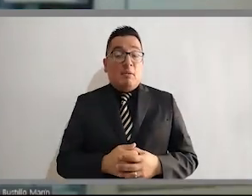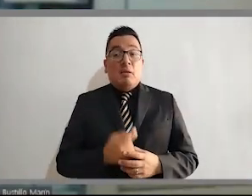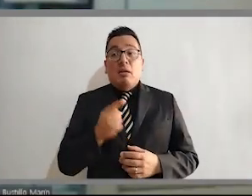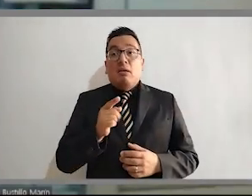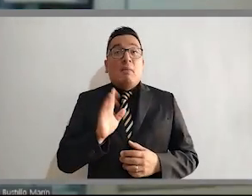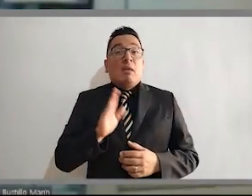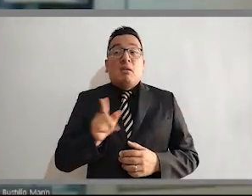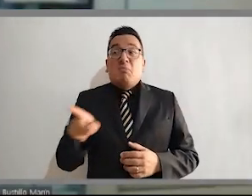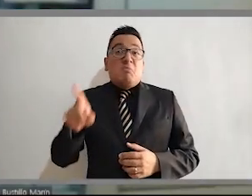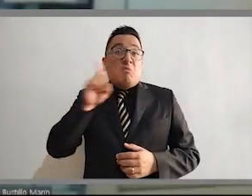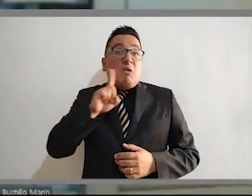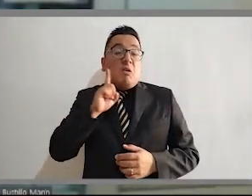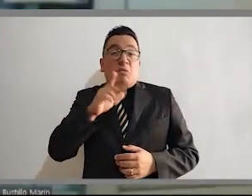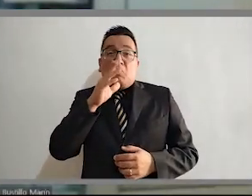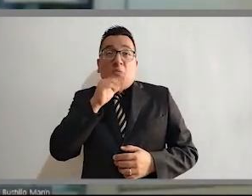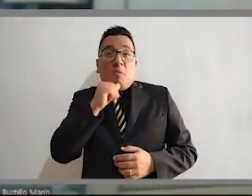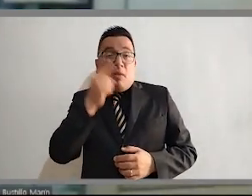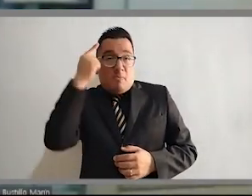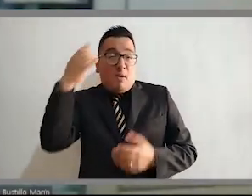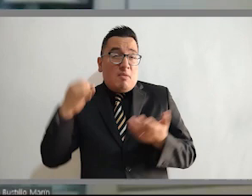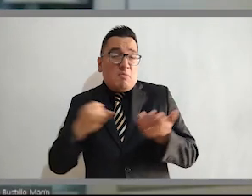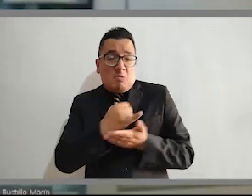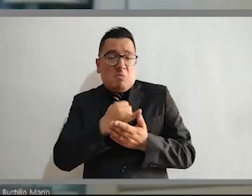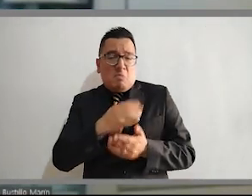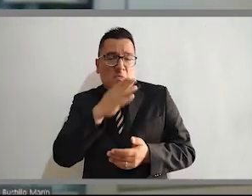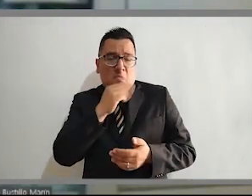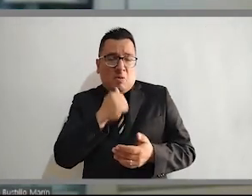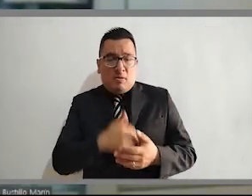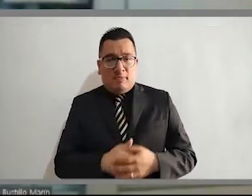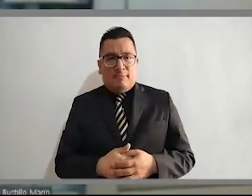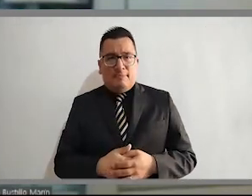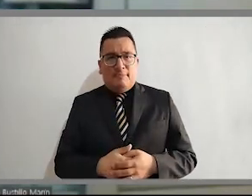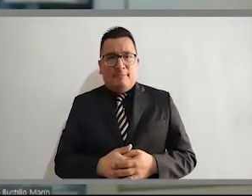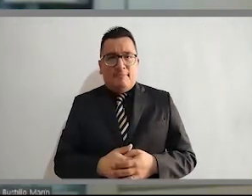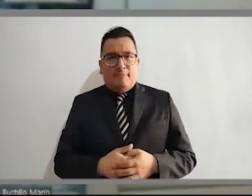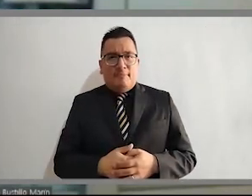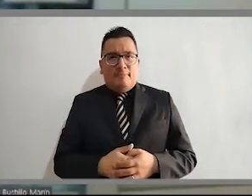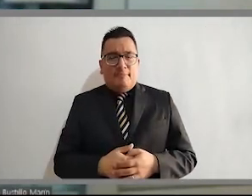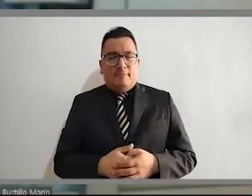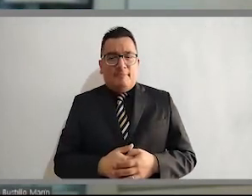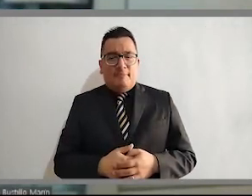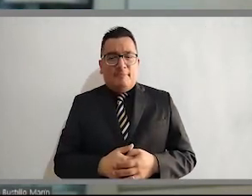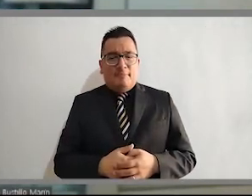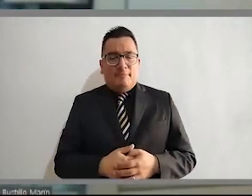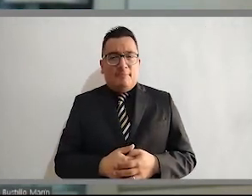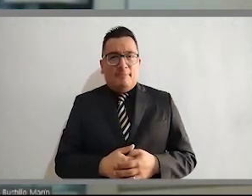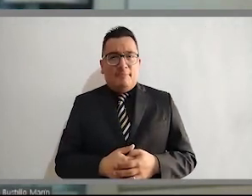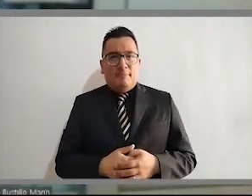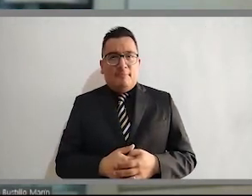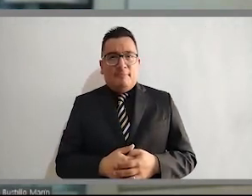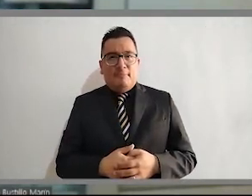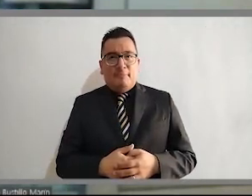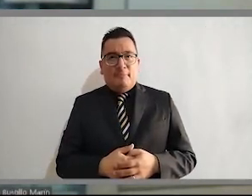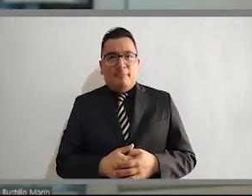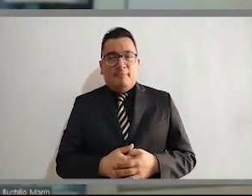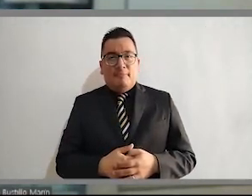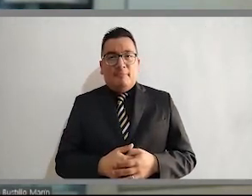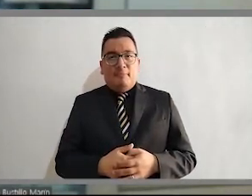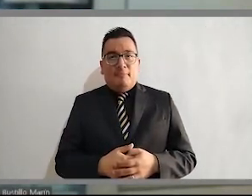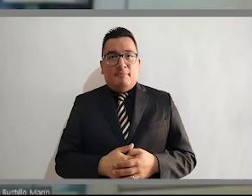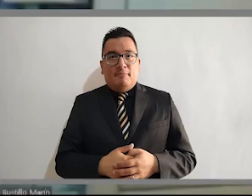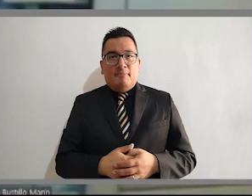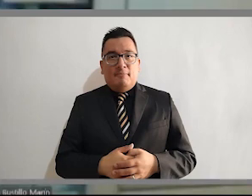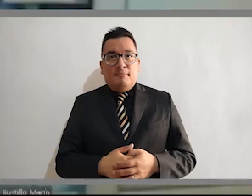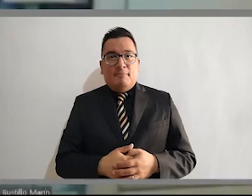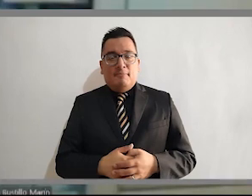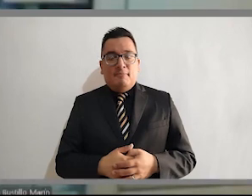pueden estar en los cargos de mejores tomas de decisiones de los órganos. Solamente en los órganos, solamente pueden